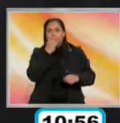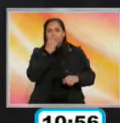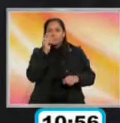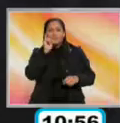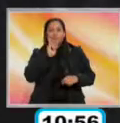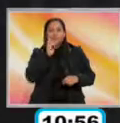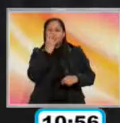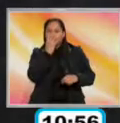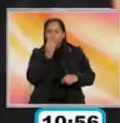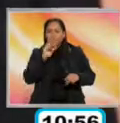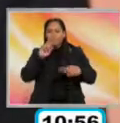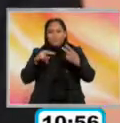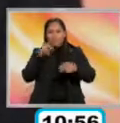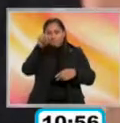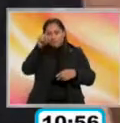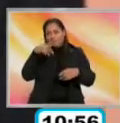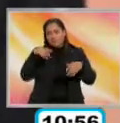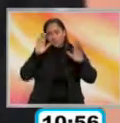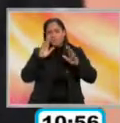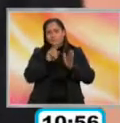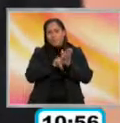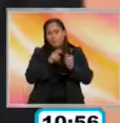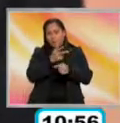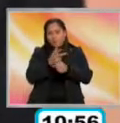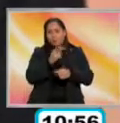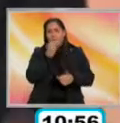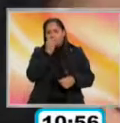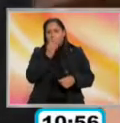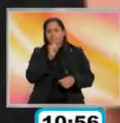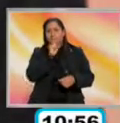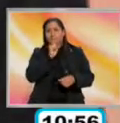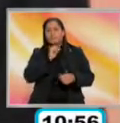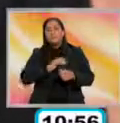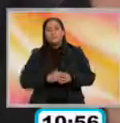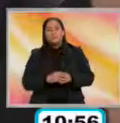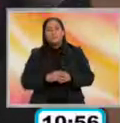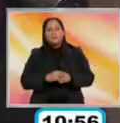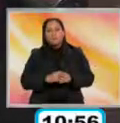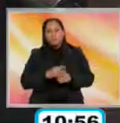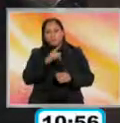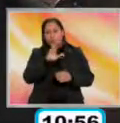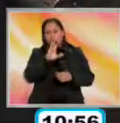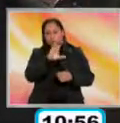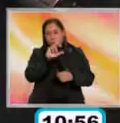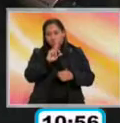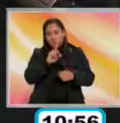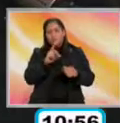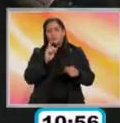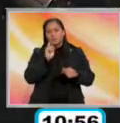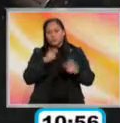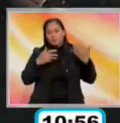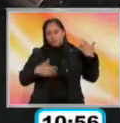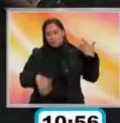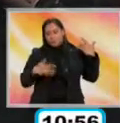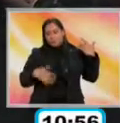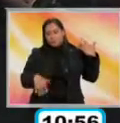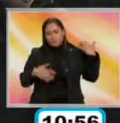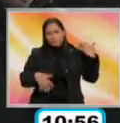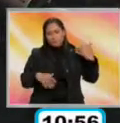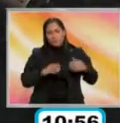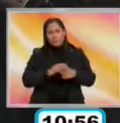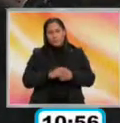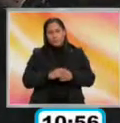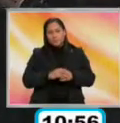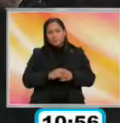lobo que van allá, bueno, pues en fin. Ajá. El vídeo está muy bueno y sobre la que pasa en la versión del disco es que hay guitarras mucho más tipo Pulp Fiction